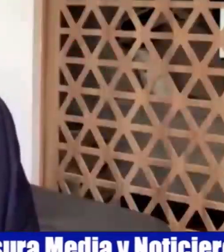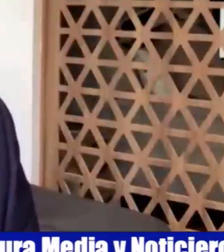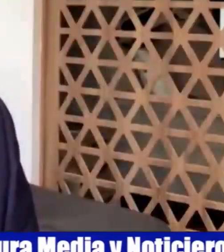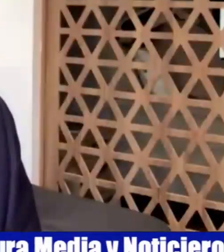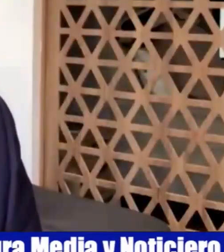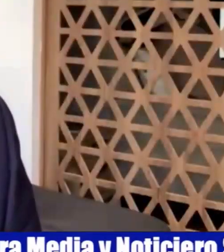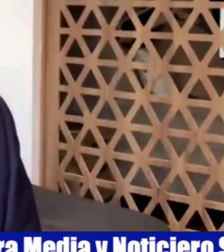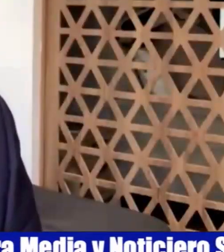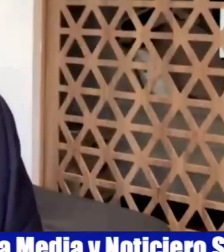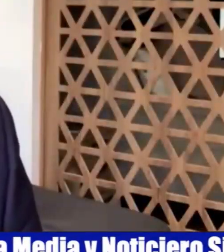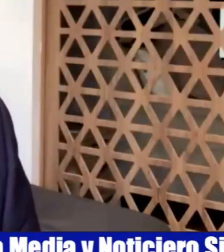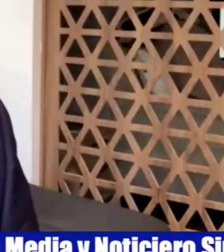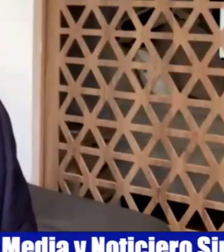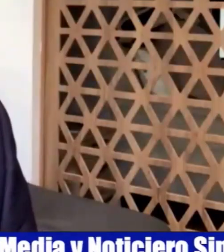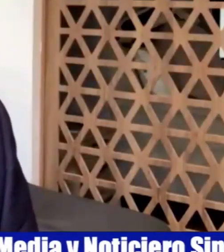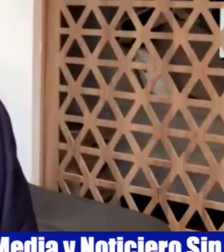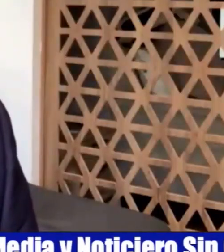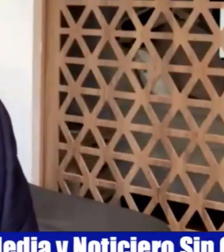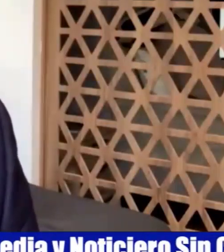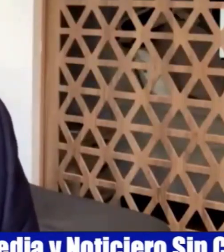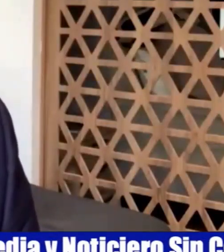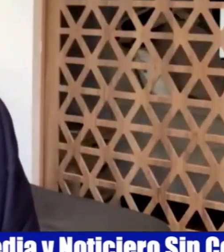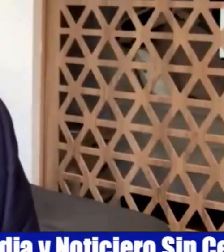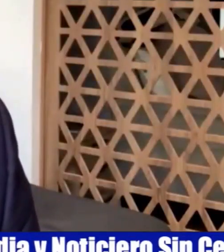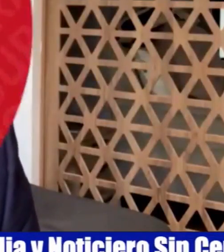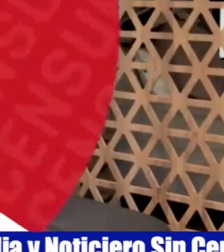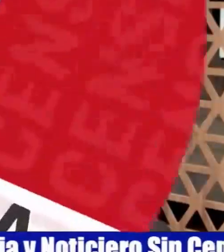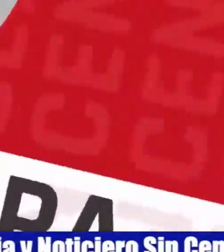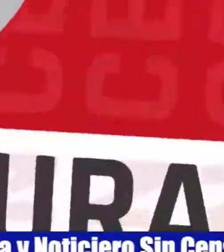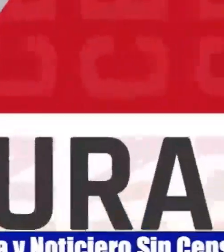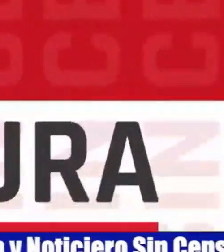ataques contra sus hijos, por ejemplo. Esto fue lo que dijo.